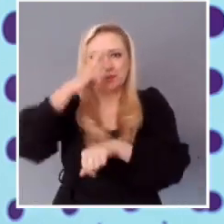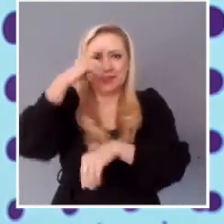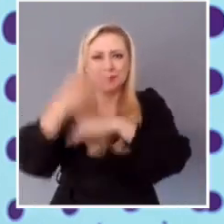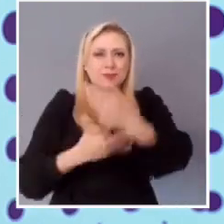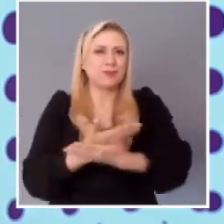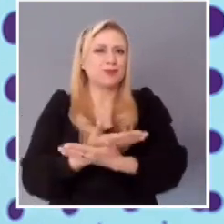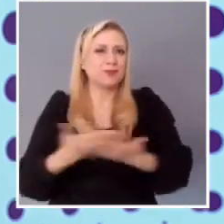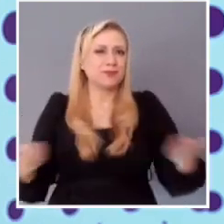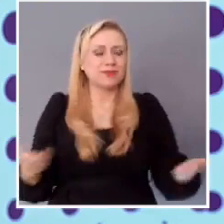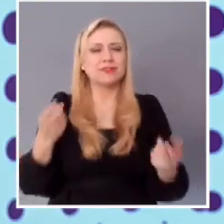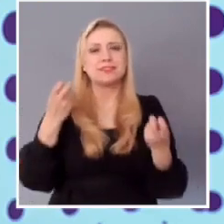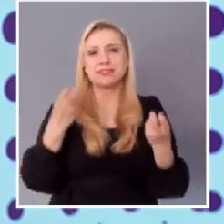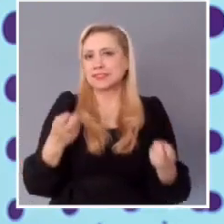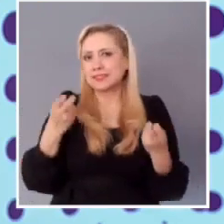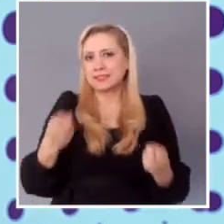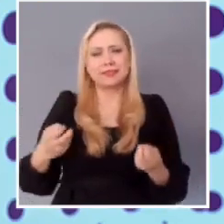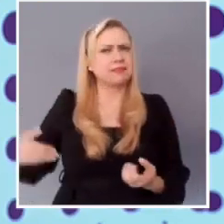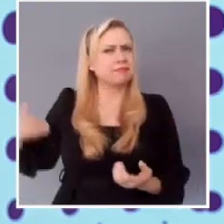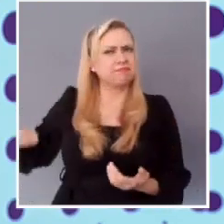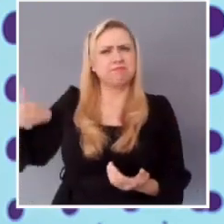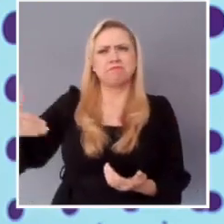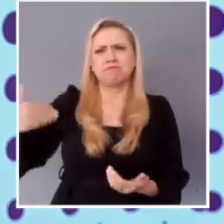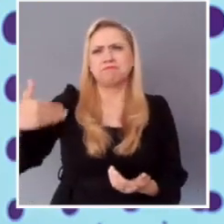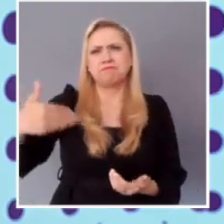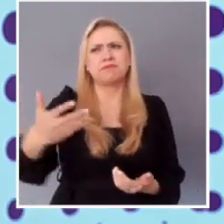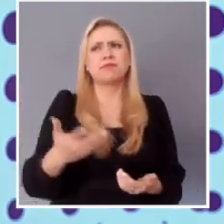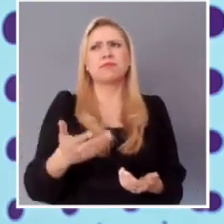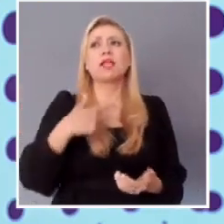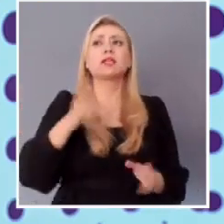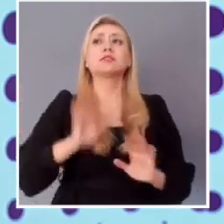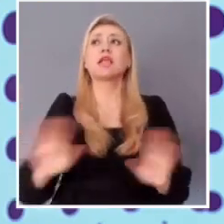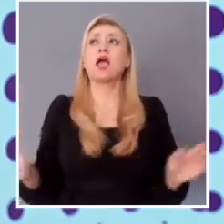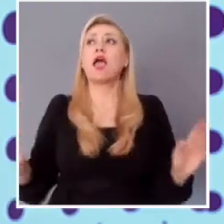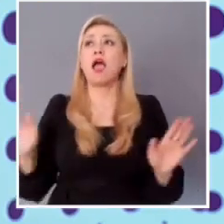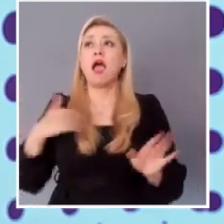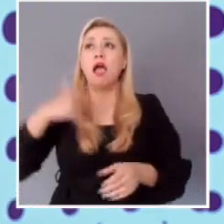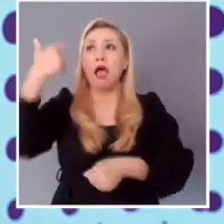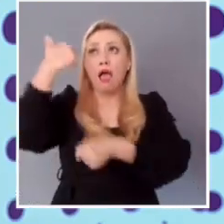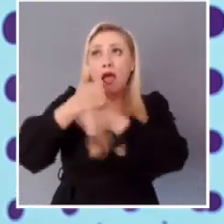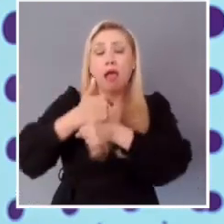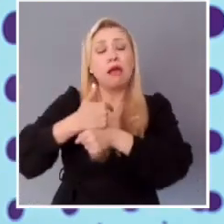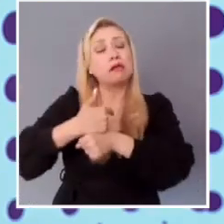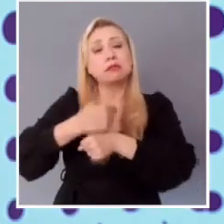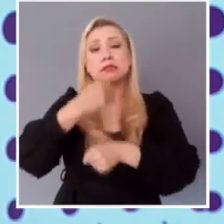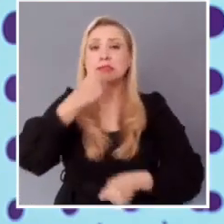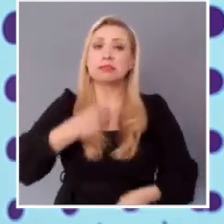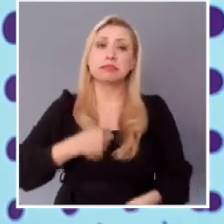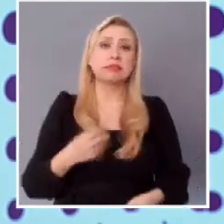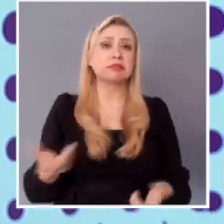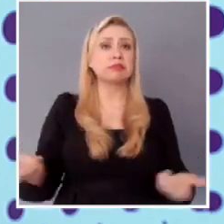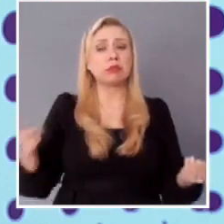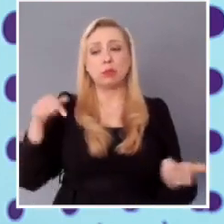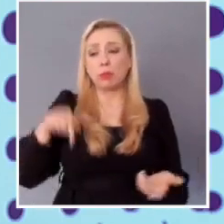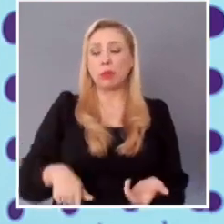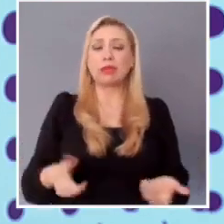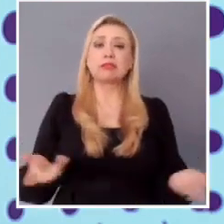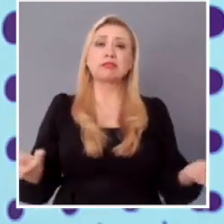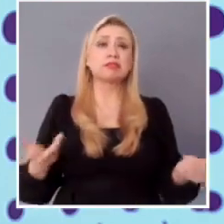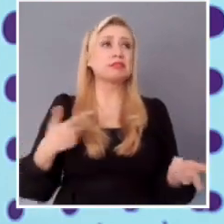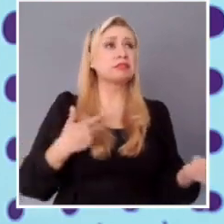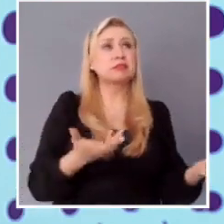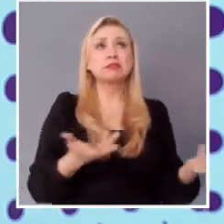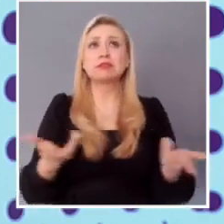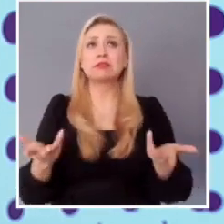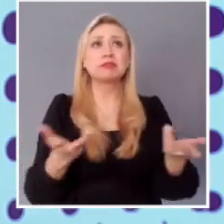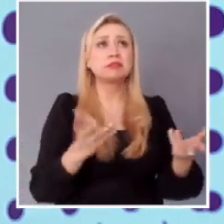que es desde siempre, ¿no? O sea, no es, bueno, ya que soy adulta y entonces ya me di cuenta de tal y tal y tal, porque me lo acaban de detectar y entonces ya busco cómo